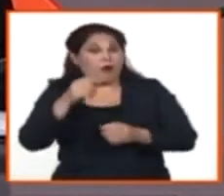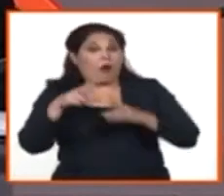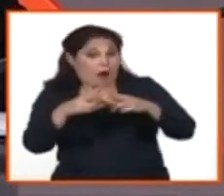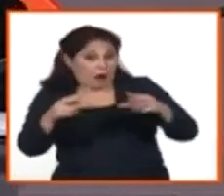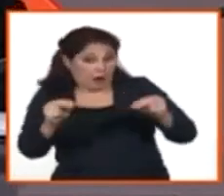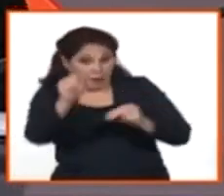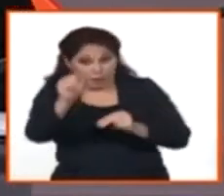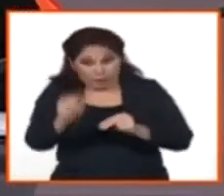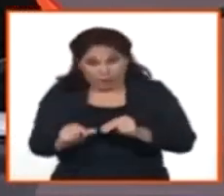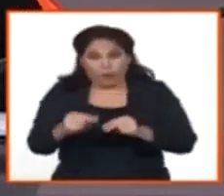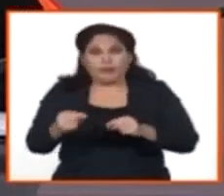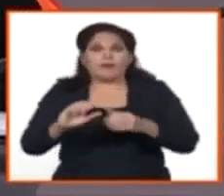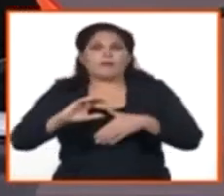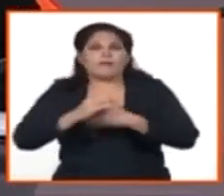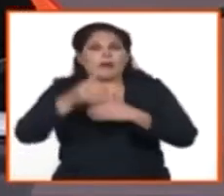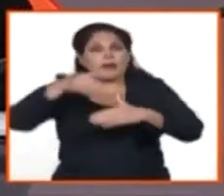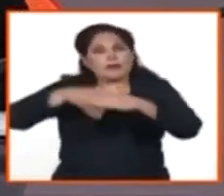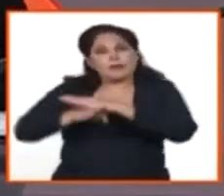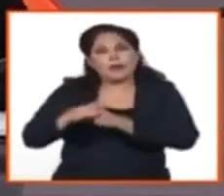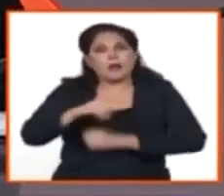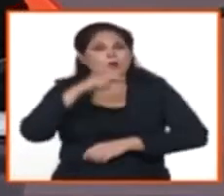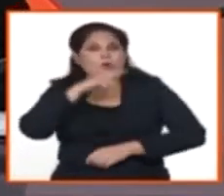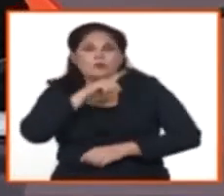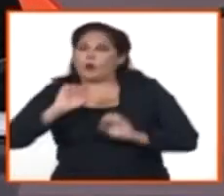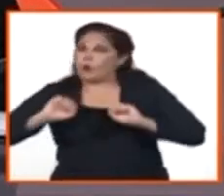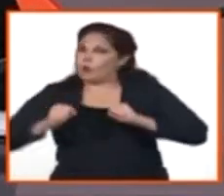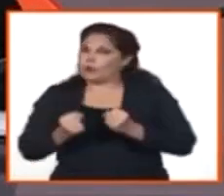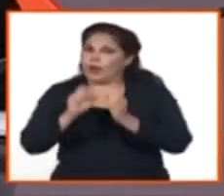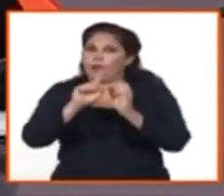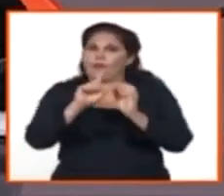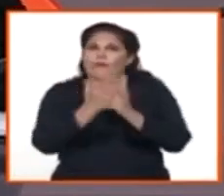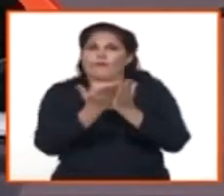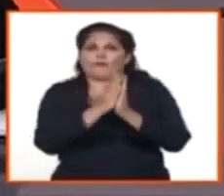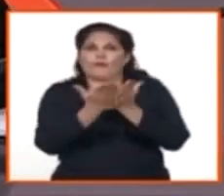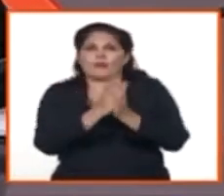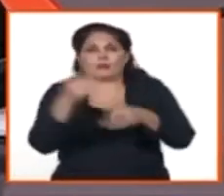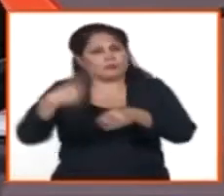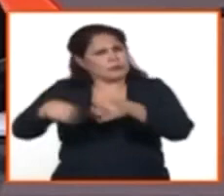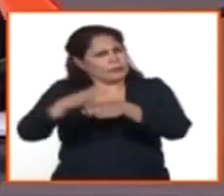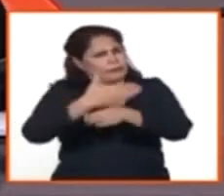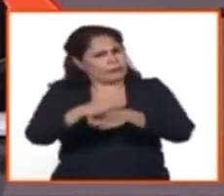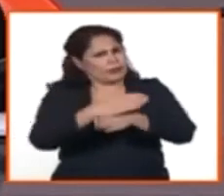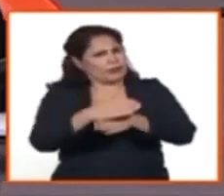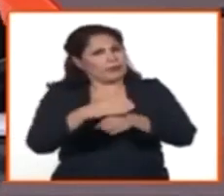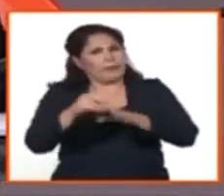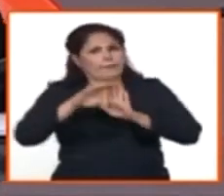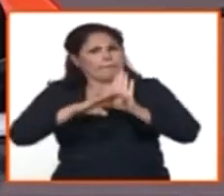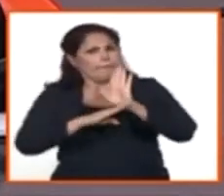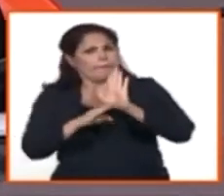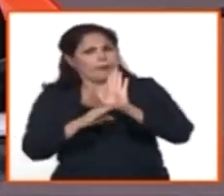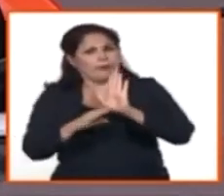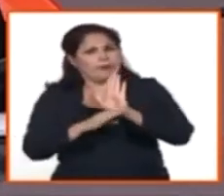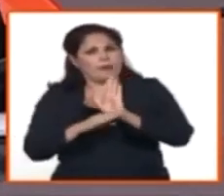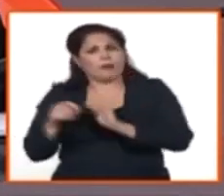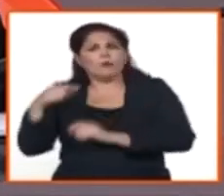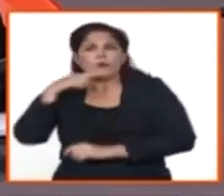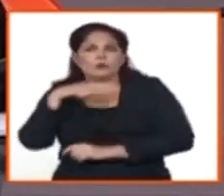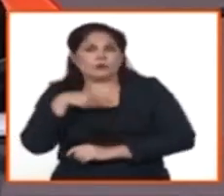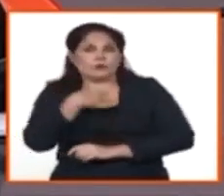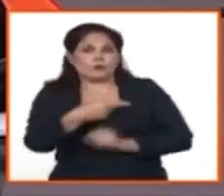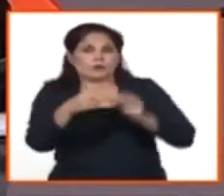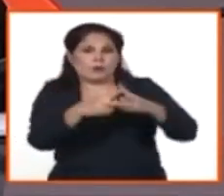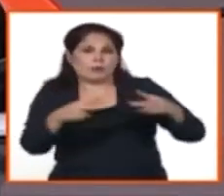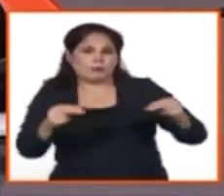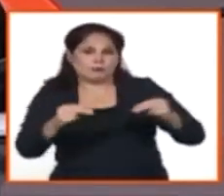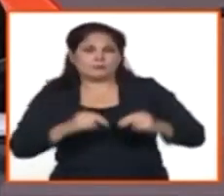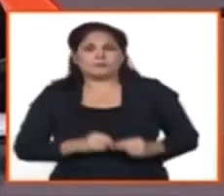de tener visado para entrar a Rusia, y también otras medidas tomadas por la administración del Kremlin contra Japón.